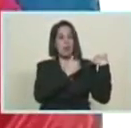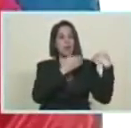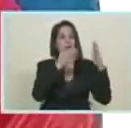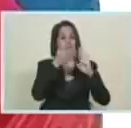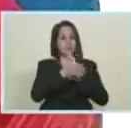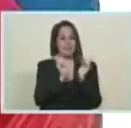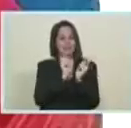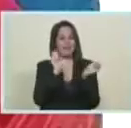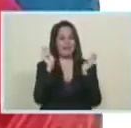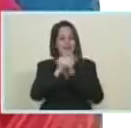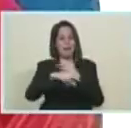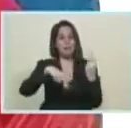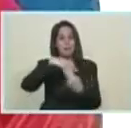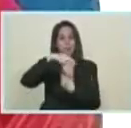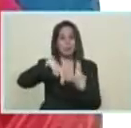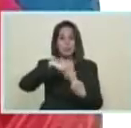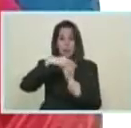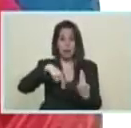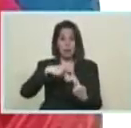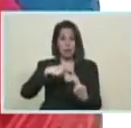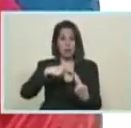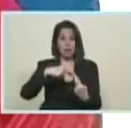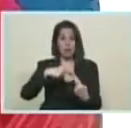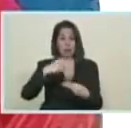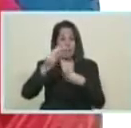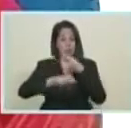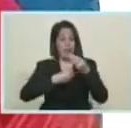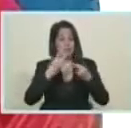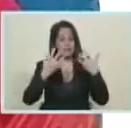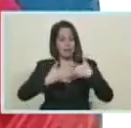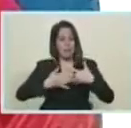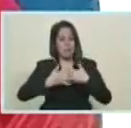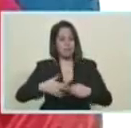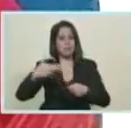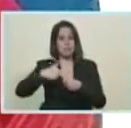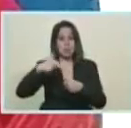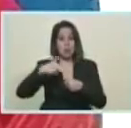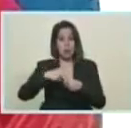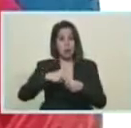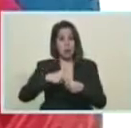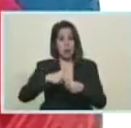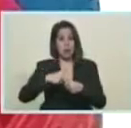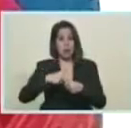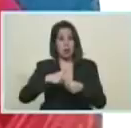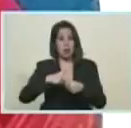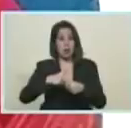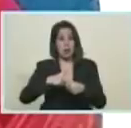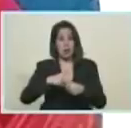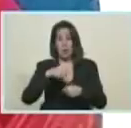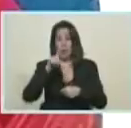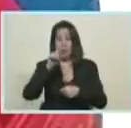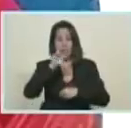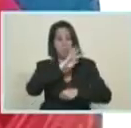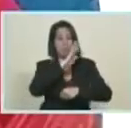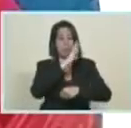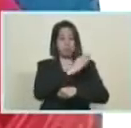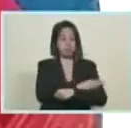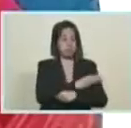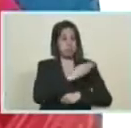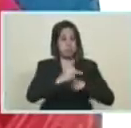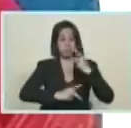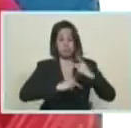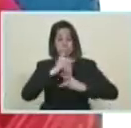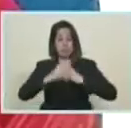transformación revolucionaria para hacer a PDVSA una poderosa y